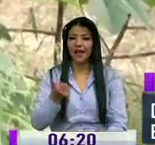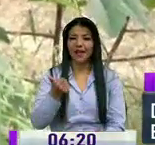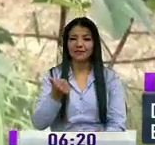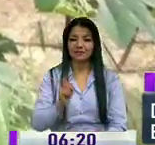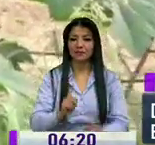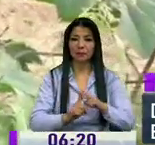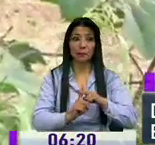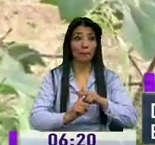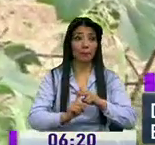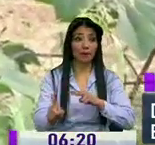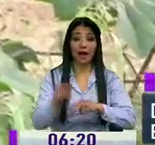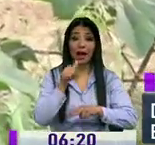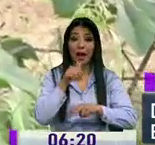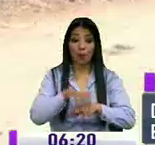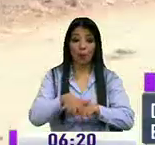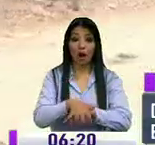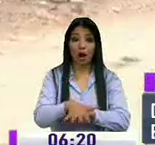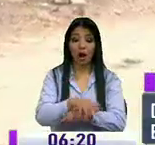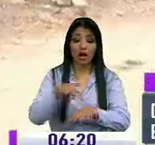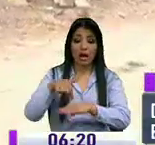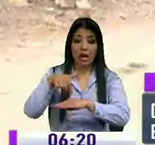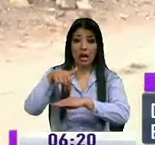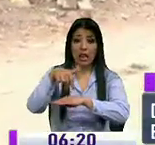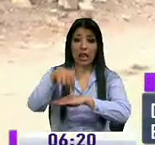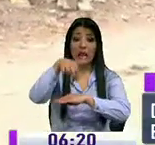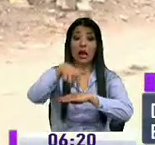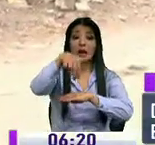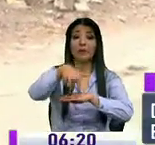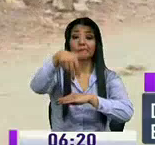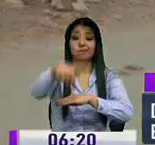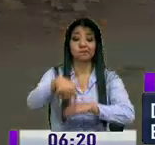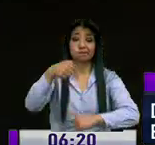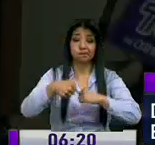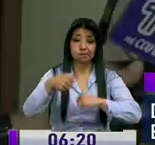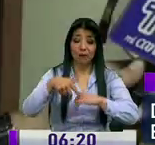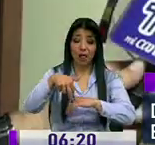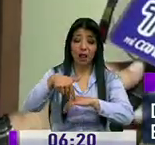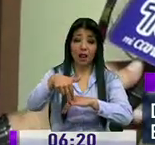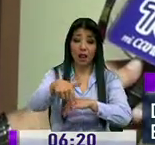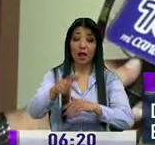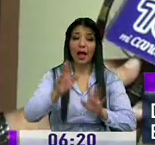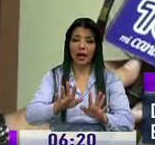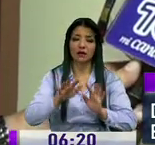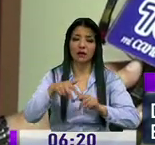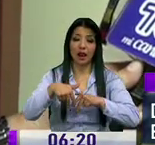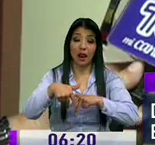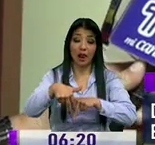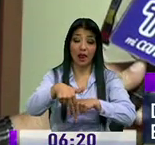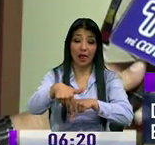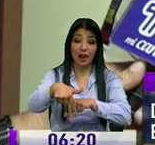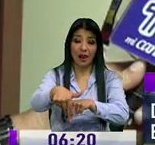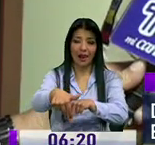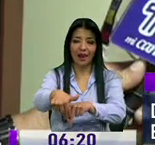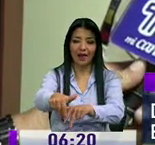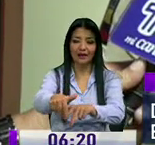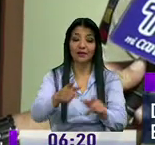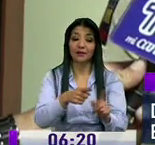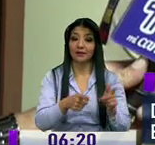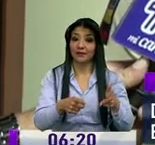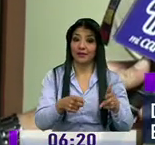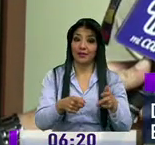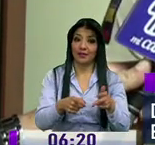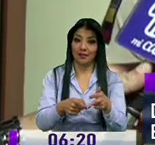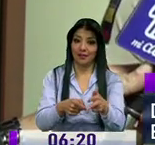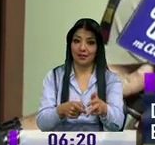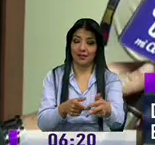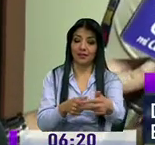de agua y sale al otro lado, donde se procede a realizar la persecución a pie y en vehículo. Sigue